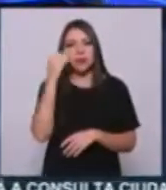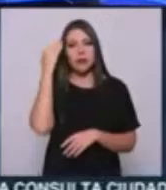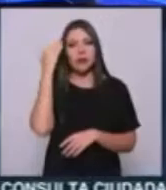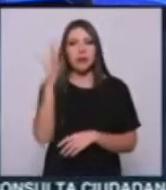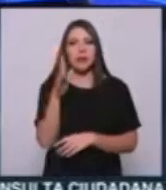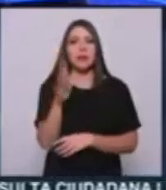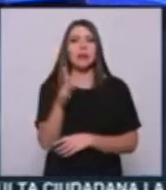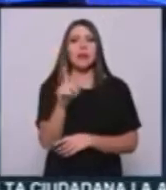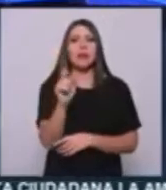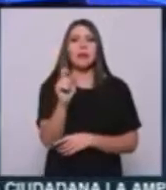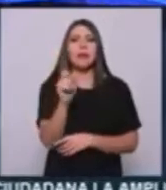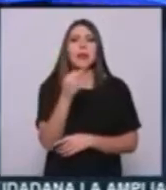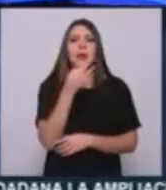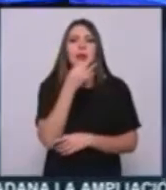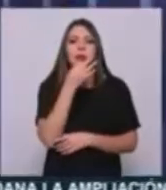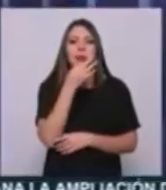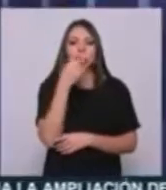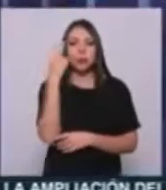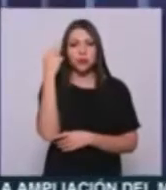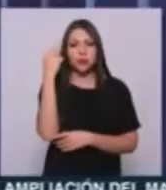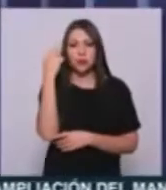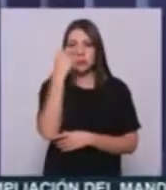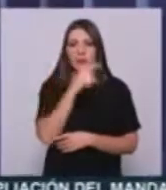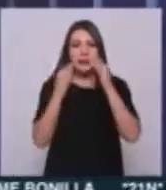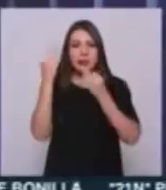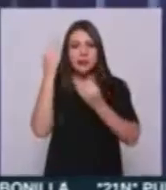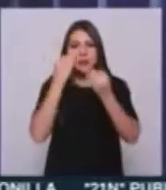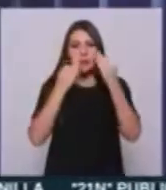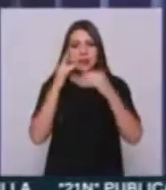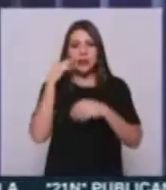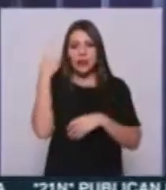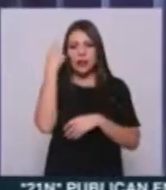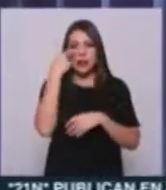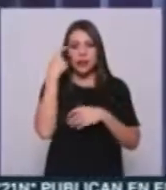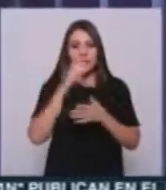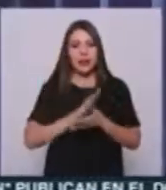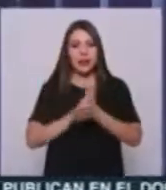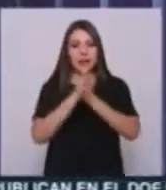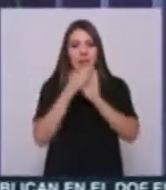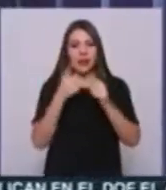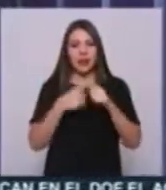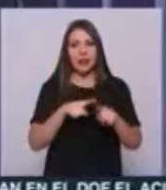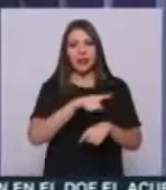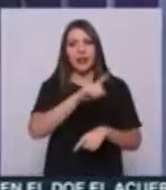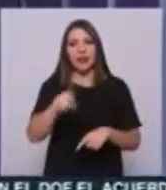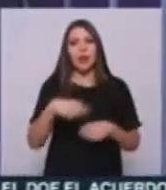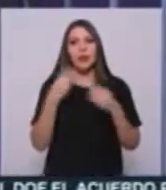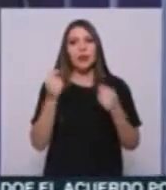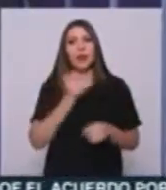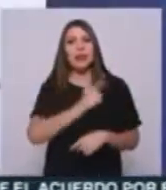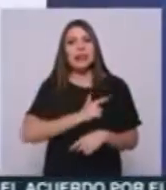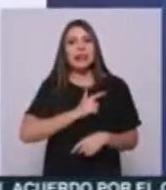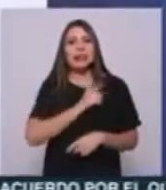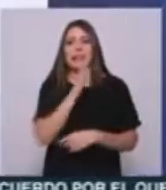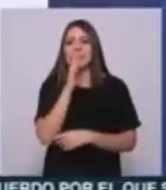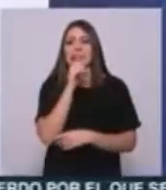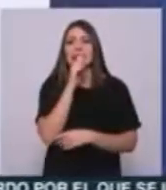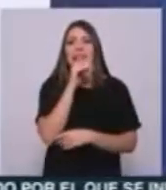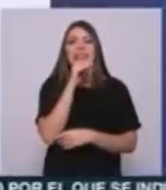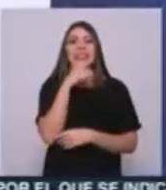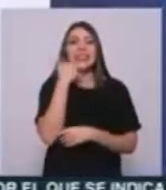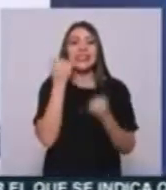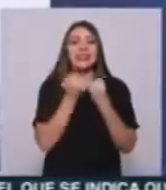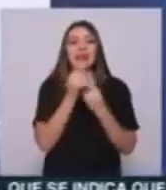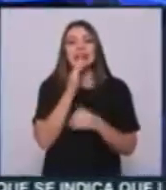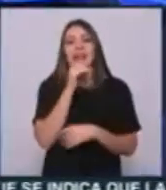aproximadamente 20 minutos. Y vaya, el trabajo bien lo dices, porque cada de estas Catrinas, que a muchos lo hemos intentado, pero no nos sale de la misma manera,